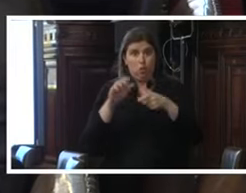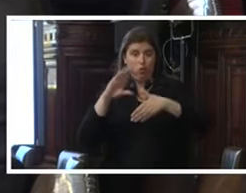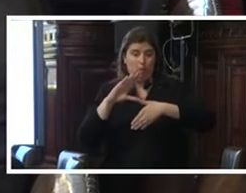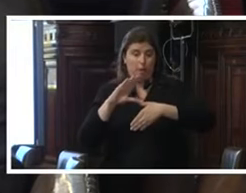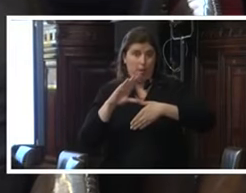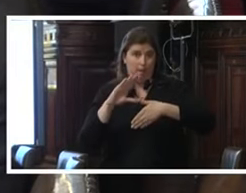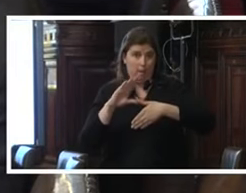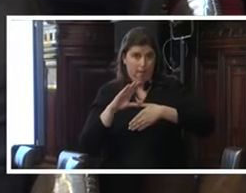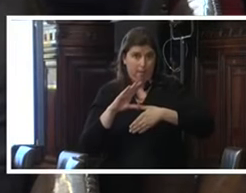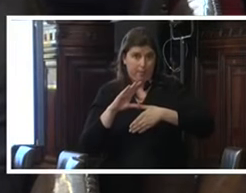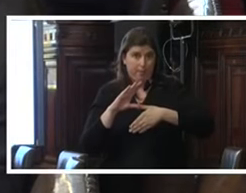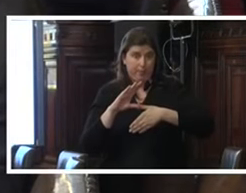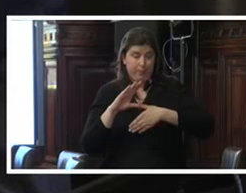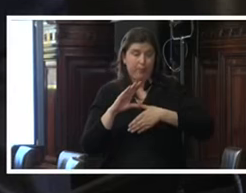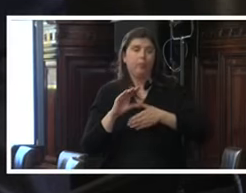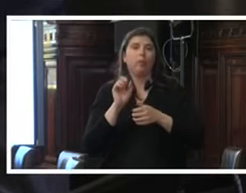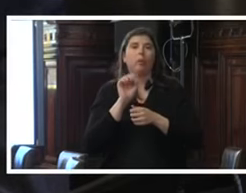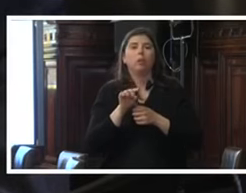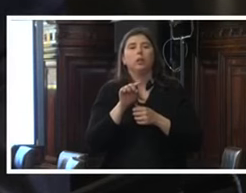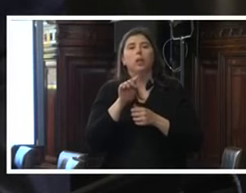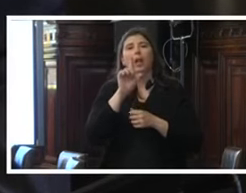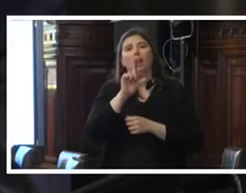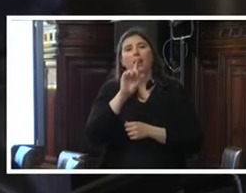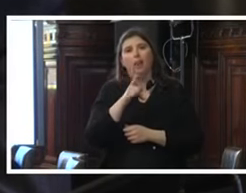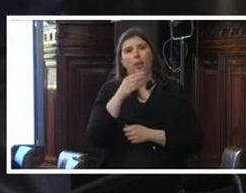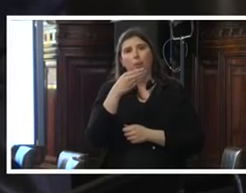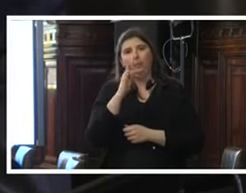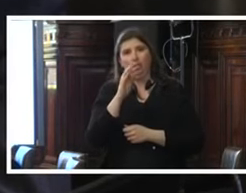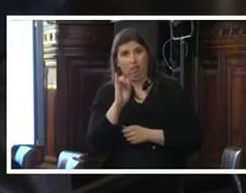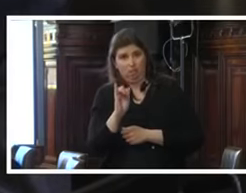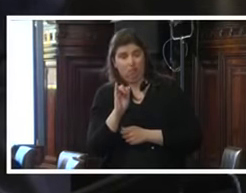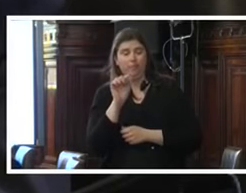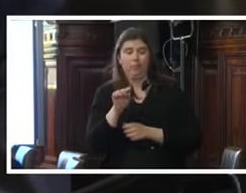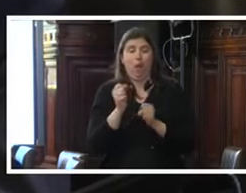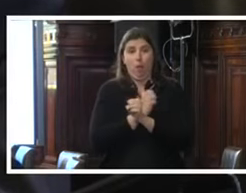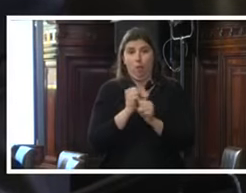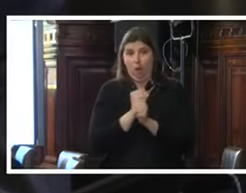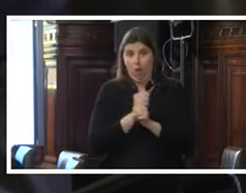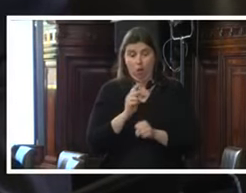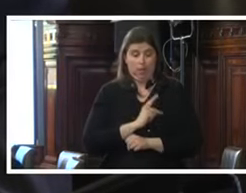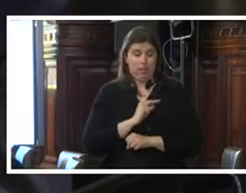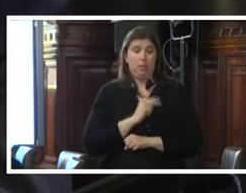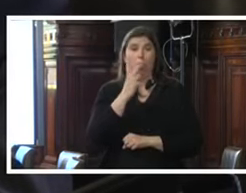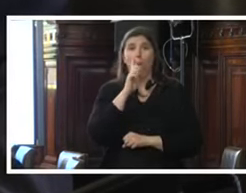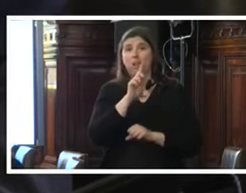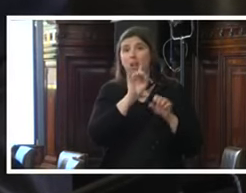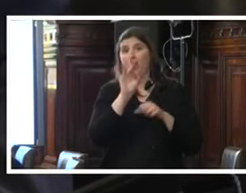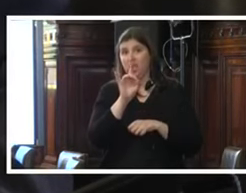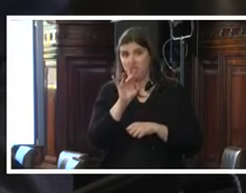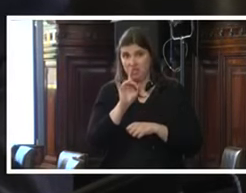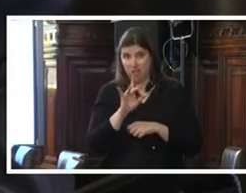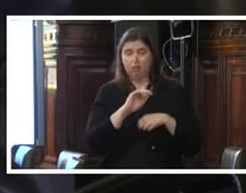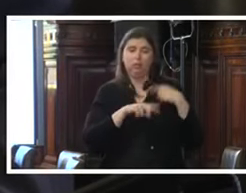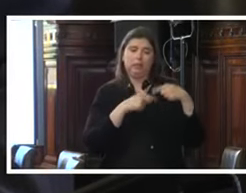gestado por su relatoría lgtb y aprobado en diciembre de 2015 que como digo seguimos difundiendo